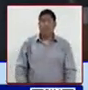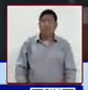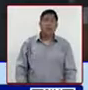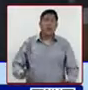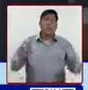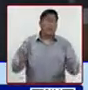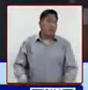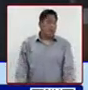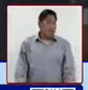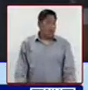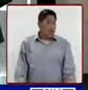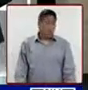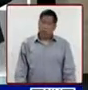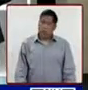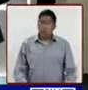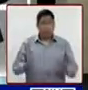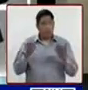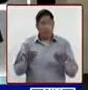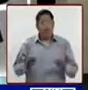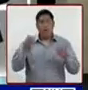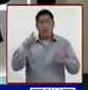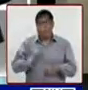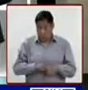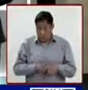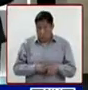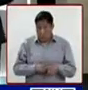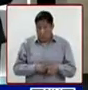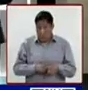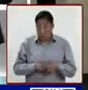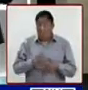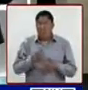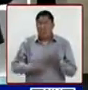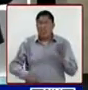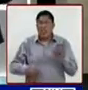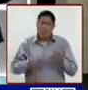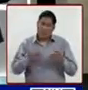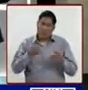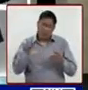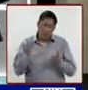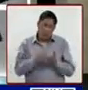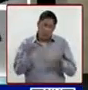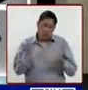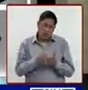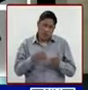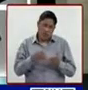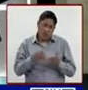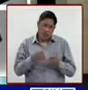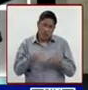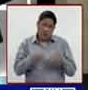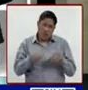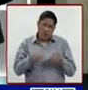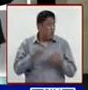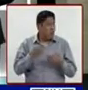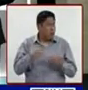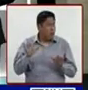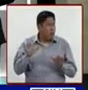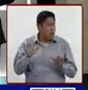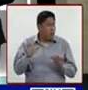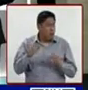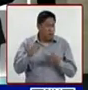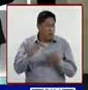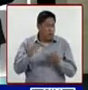Bueno, ¿hay entonces todavía tiempo para conocer la imputación formal o ya se ha presentado hacia un